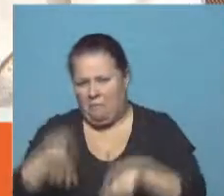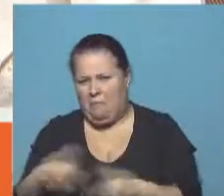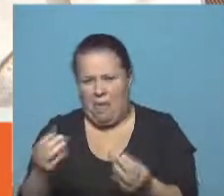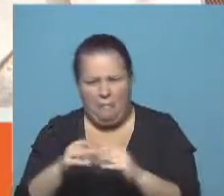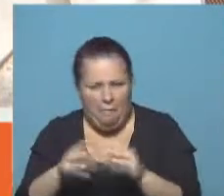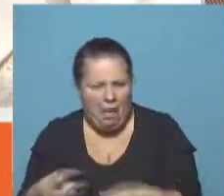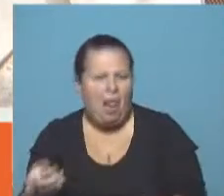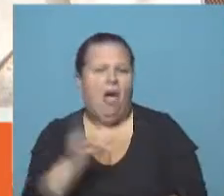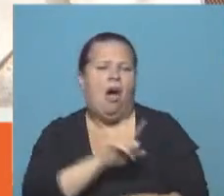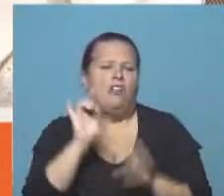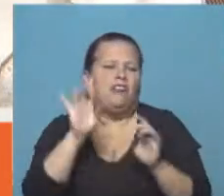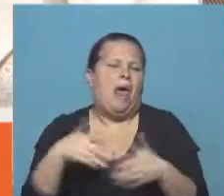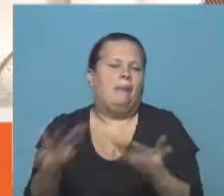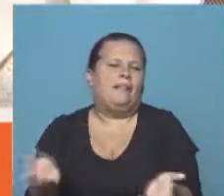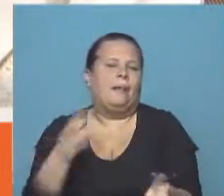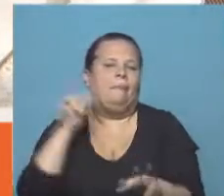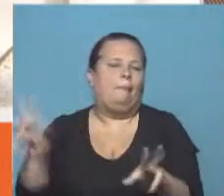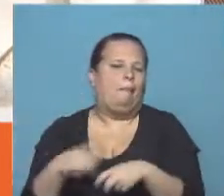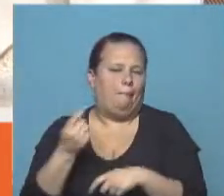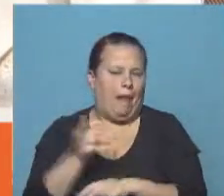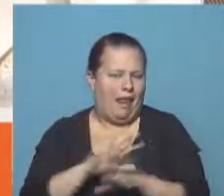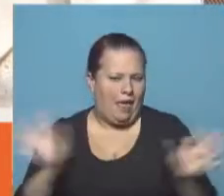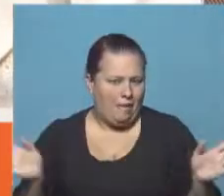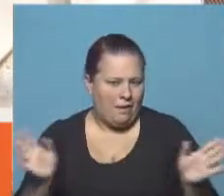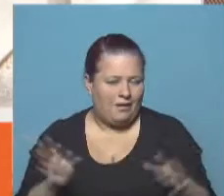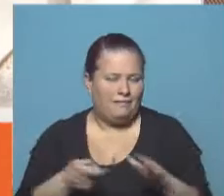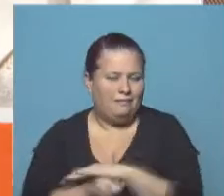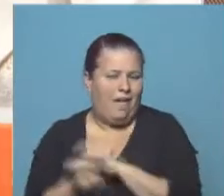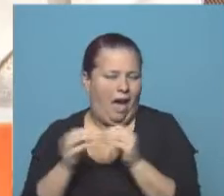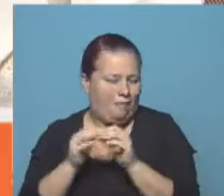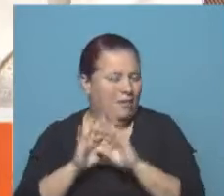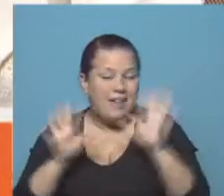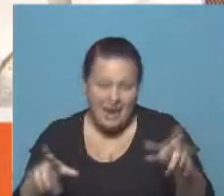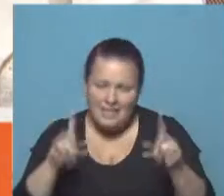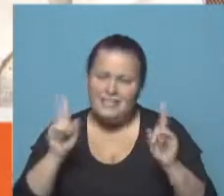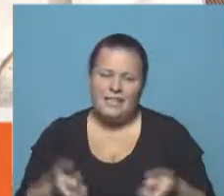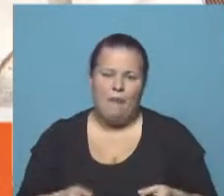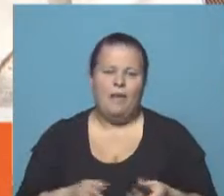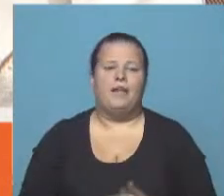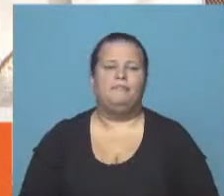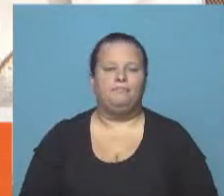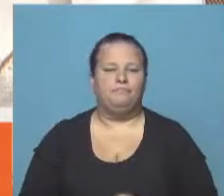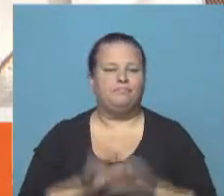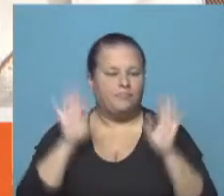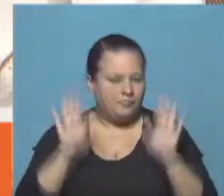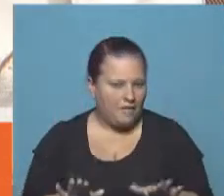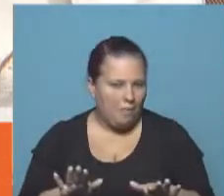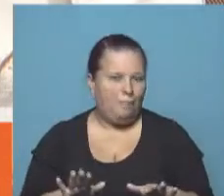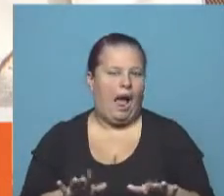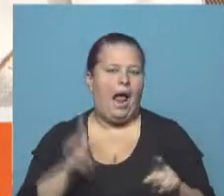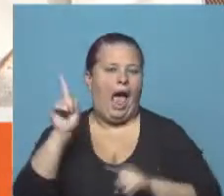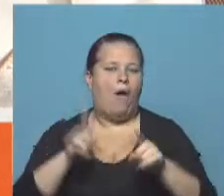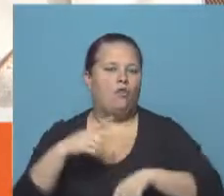estaba simplemente concebida como una caja para los amigos. Entonces, eso implicó, por supuesto, un detenimiento de